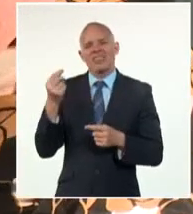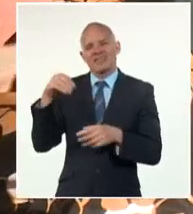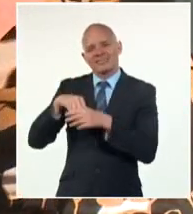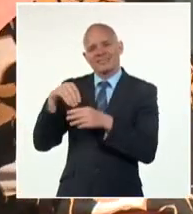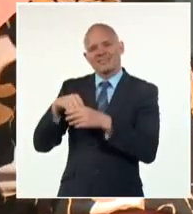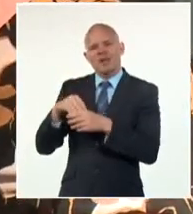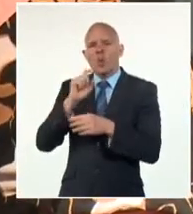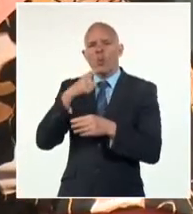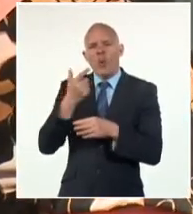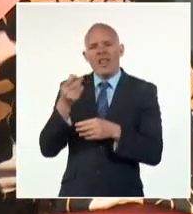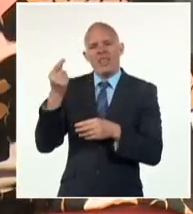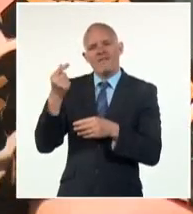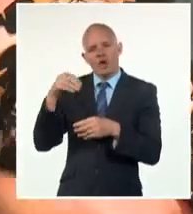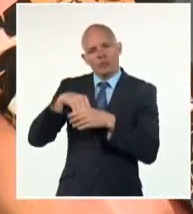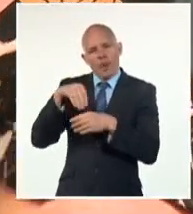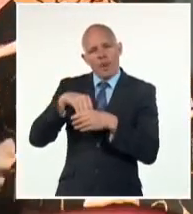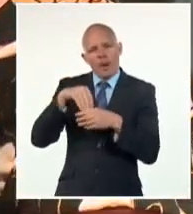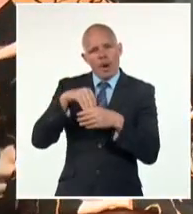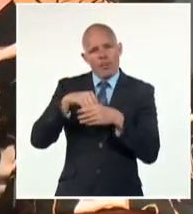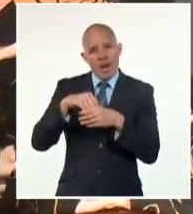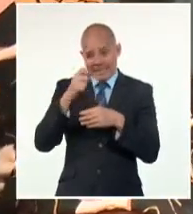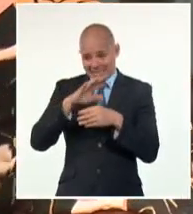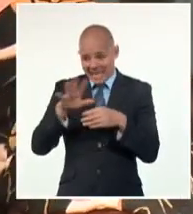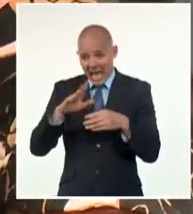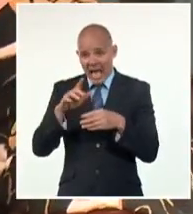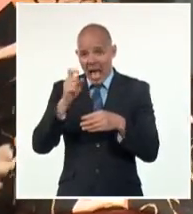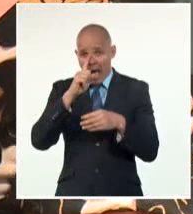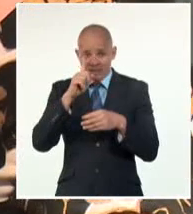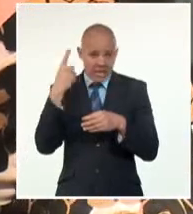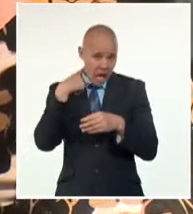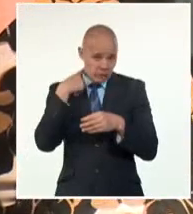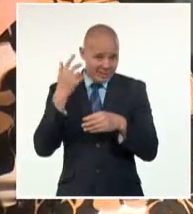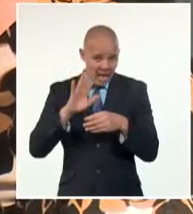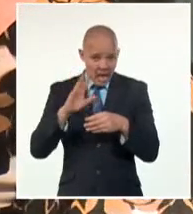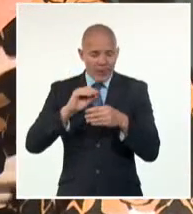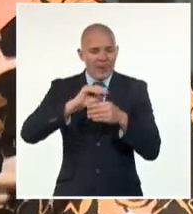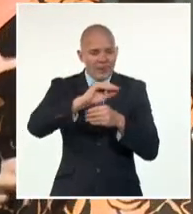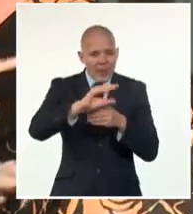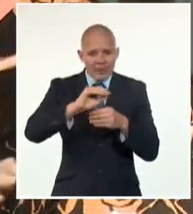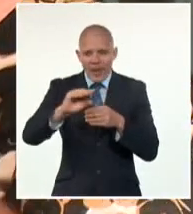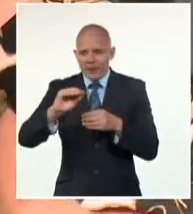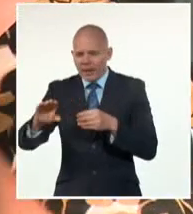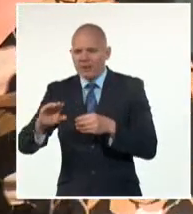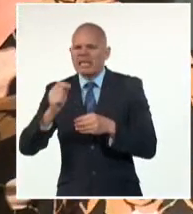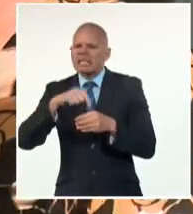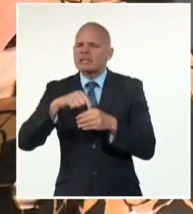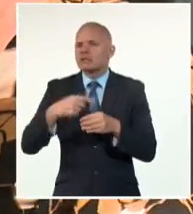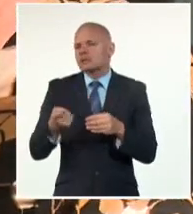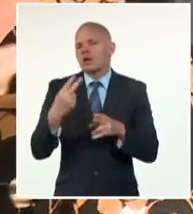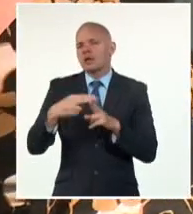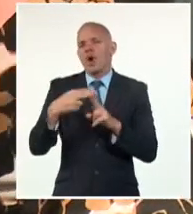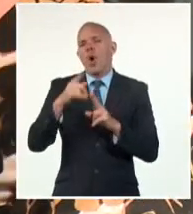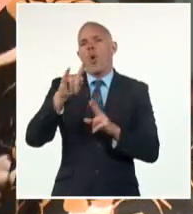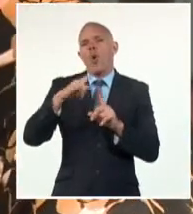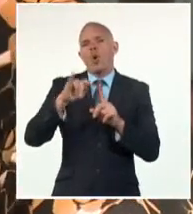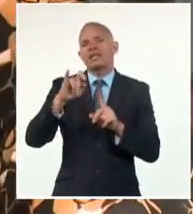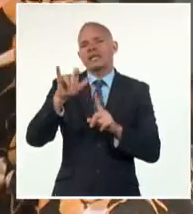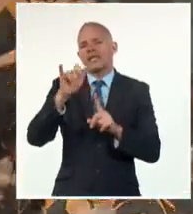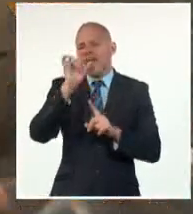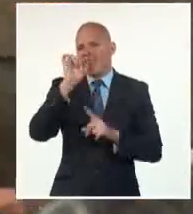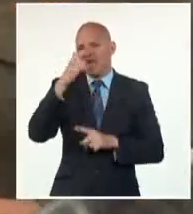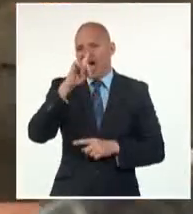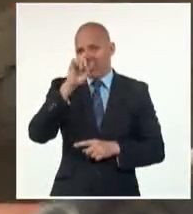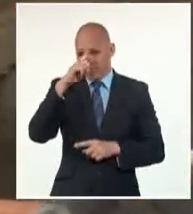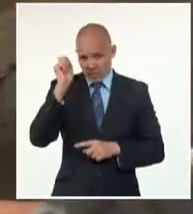impuestos. Y dentro de estas propias destinos, yo creo que hay tres o cuatro que han impactado de manera muy positiva a los